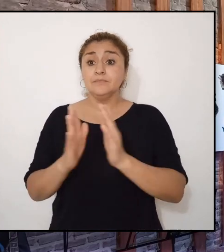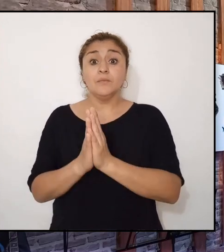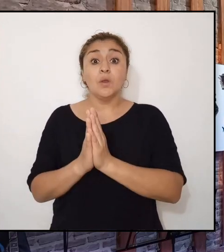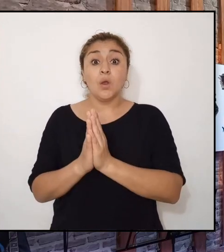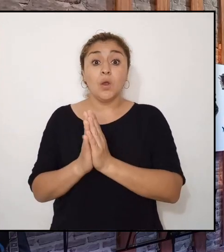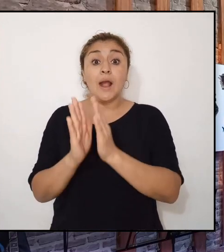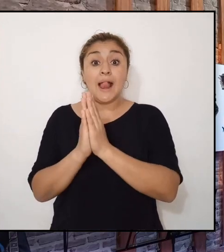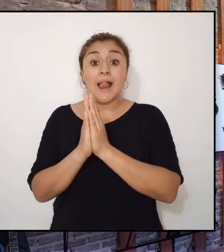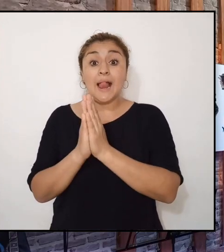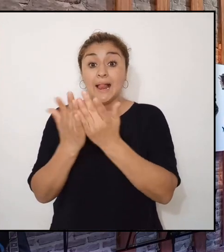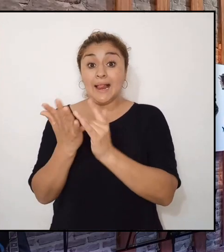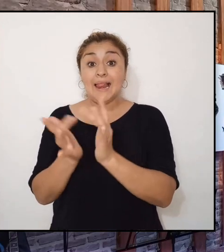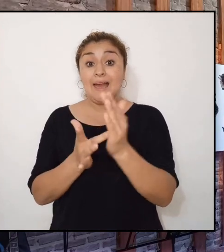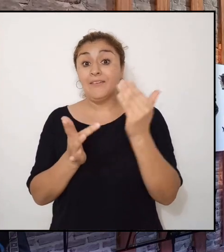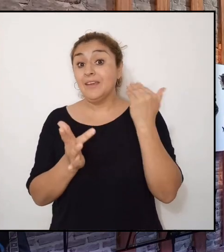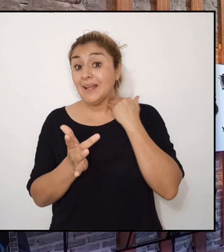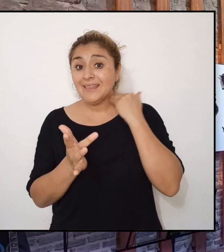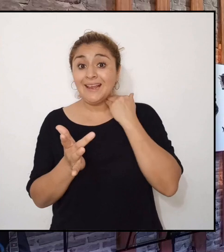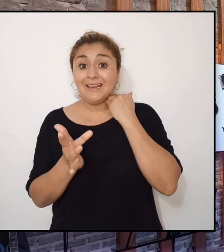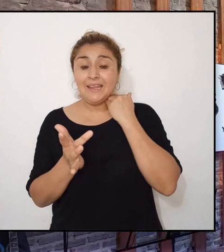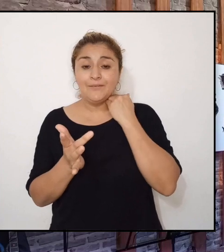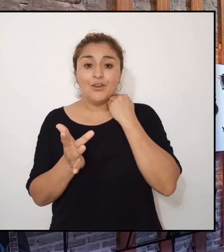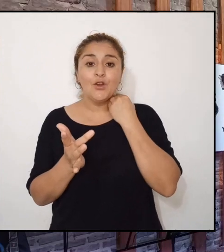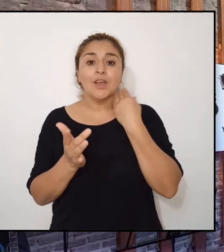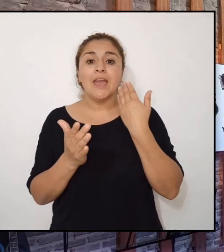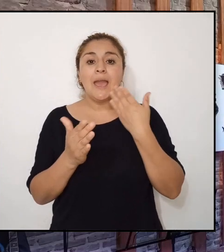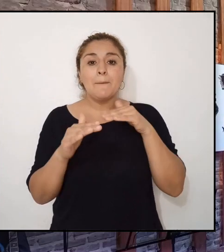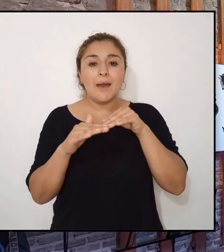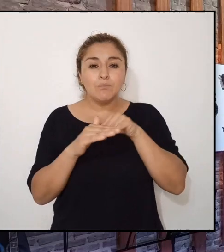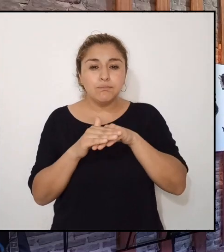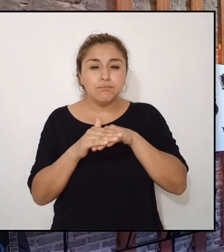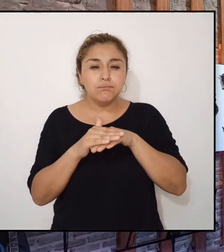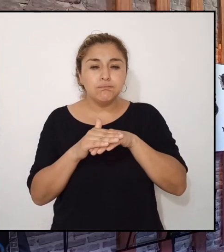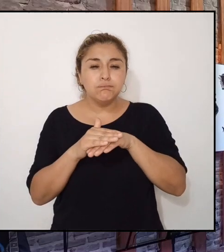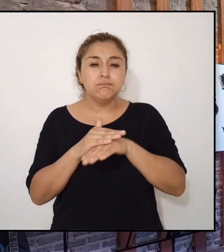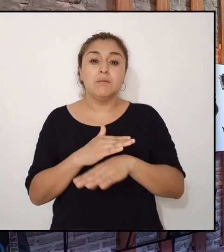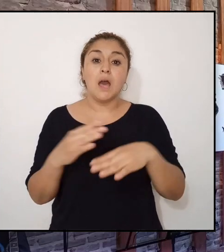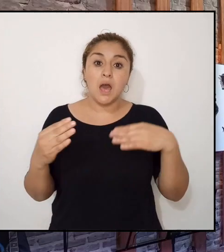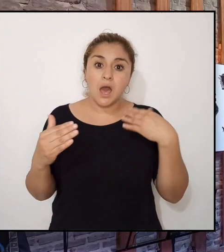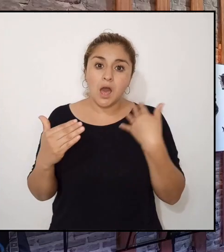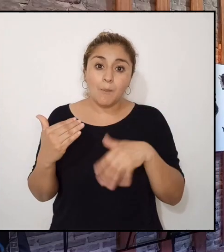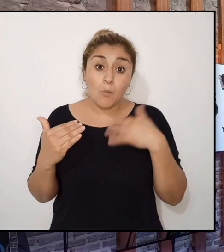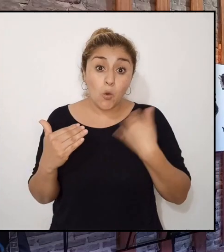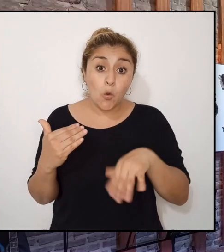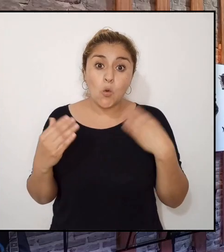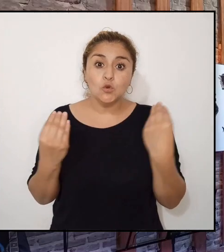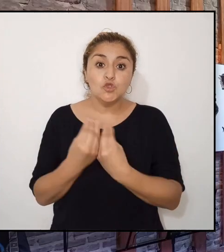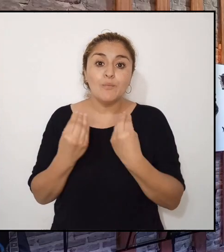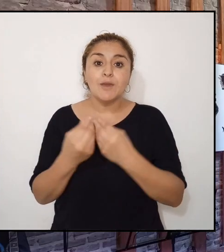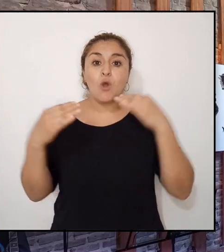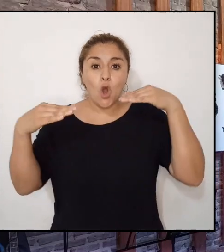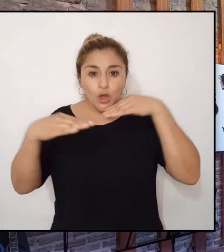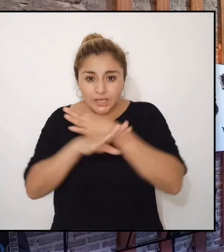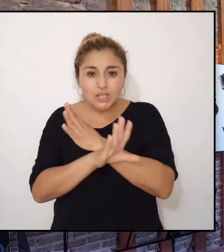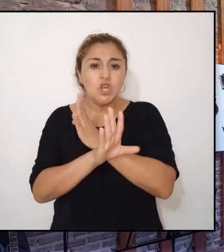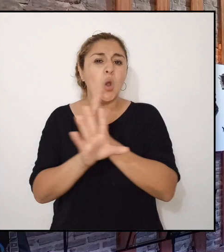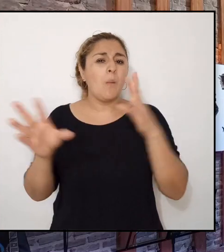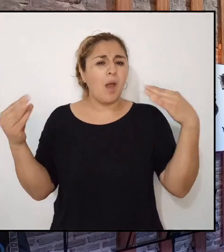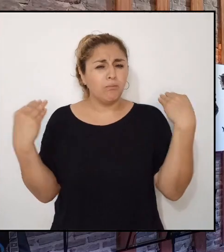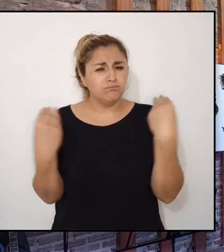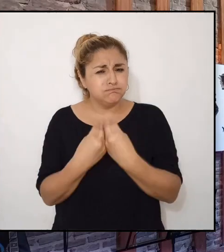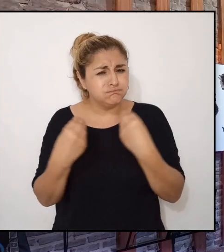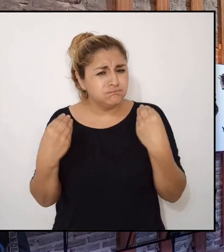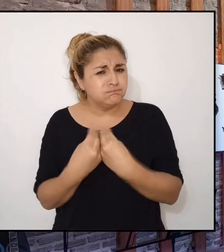impreso en toda la historia, en diferentes idiomas y dialectos. Es el libro